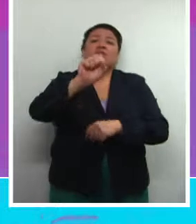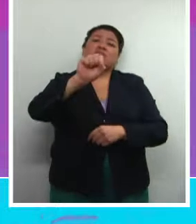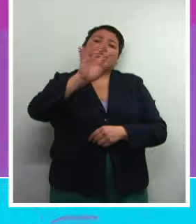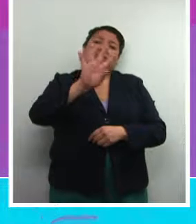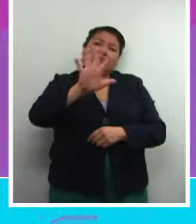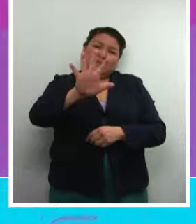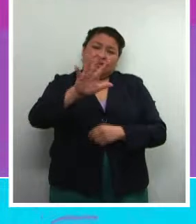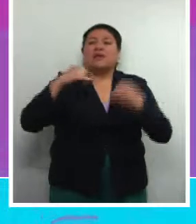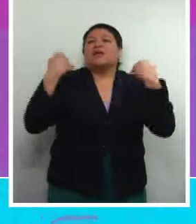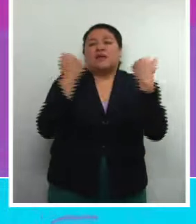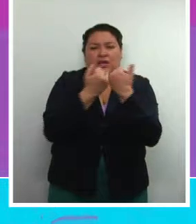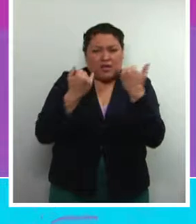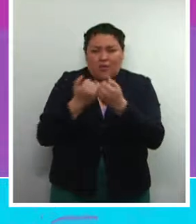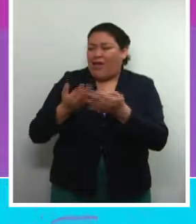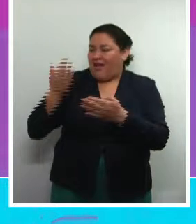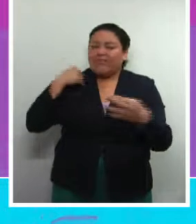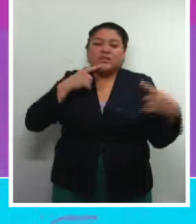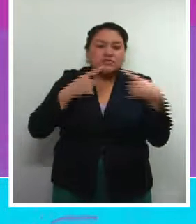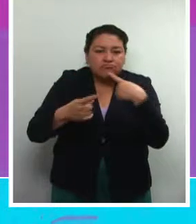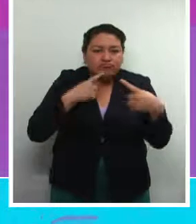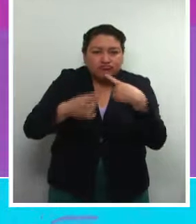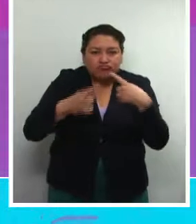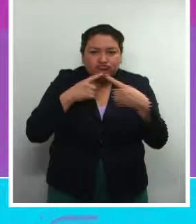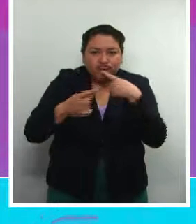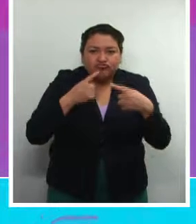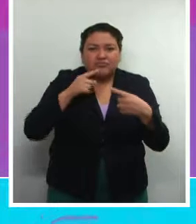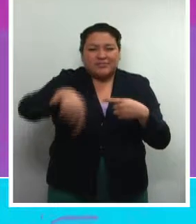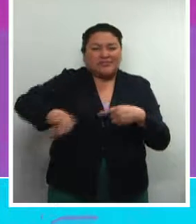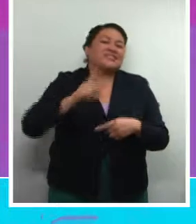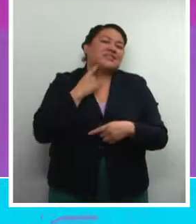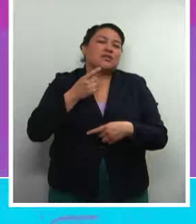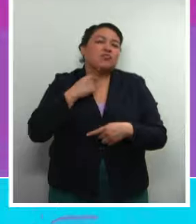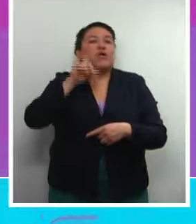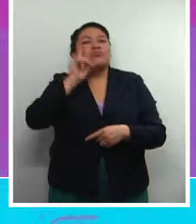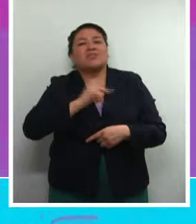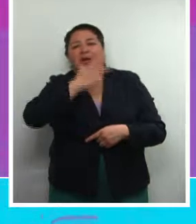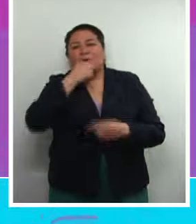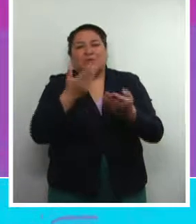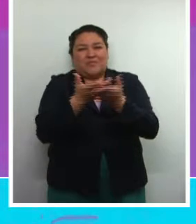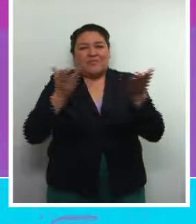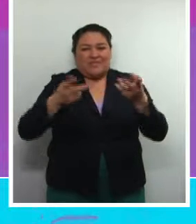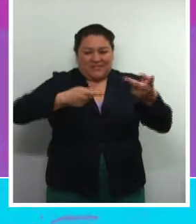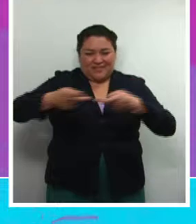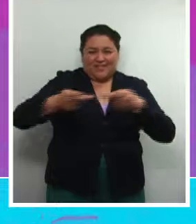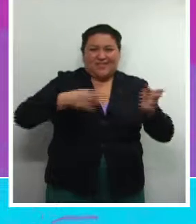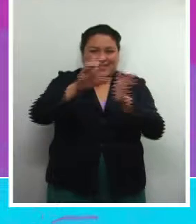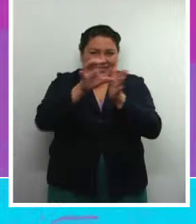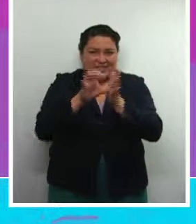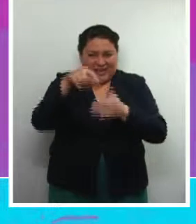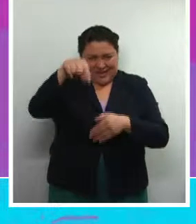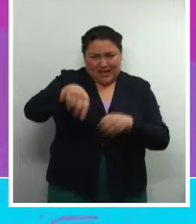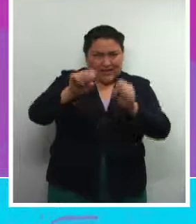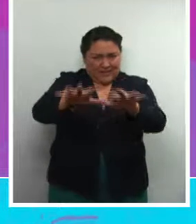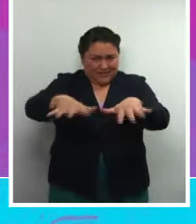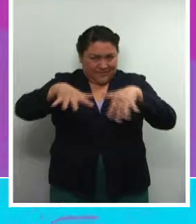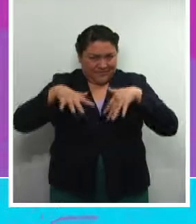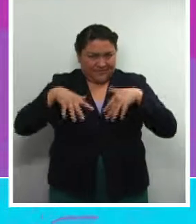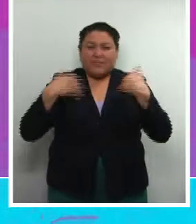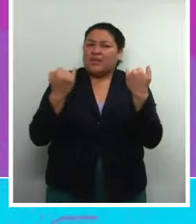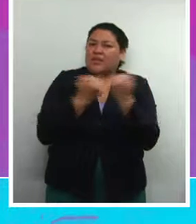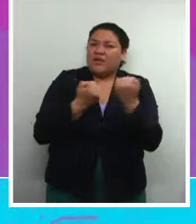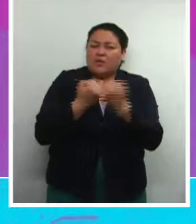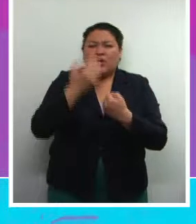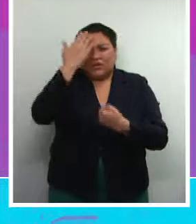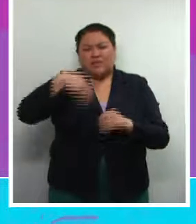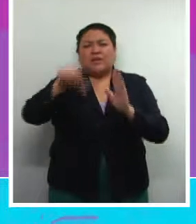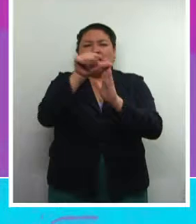la reunión anterior de los diputados, de las diputadas que integran la Asamblea Constituyente, y el cual se